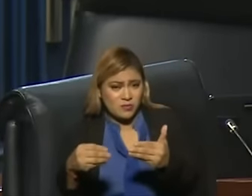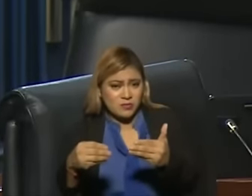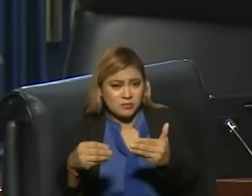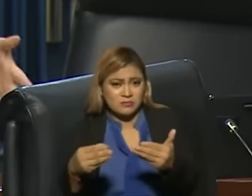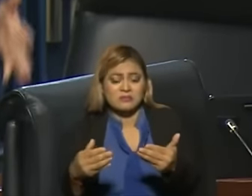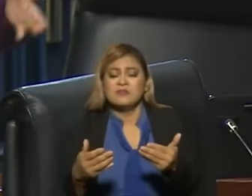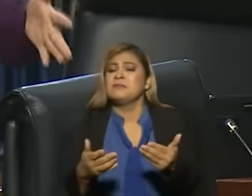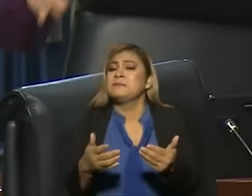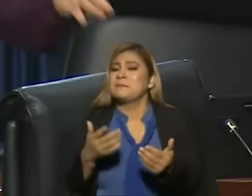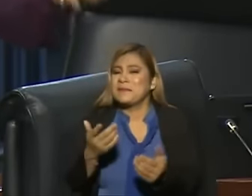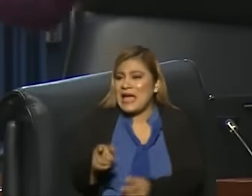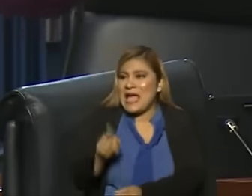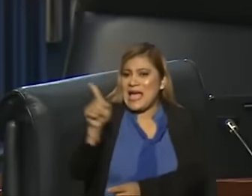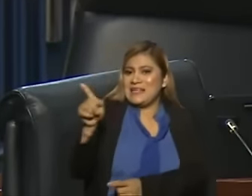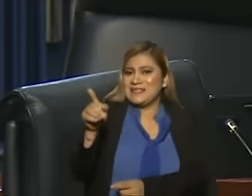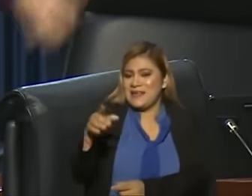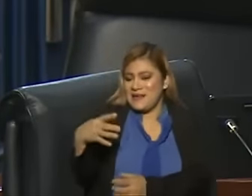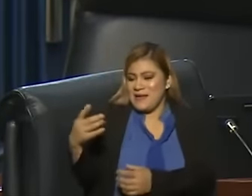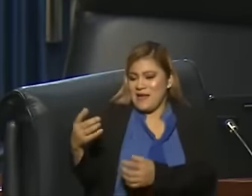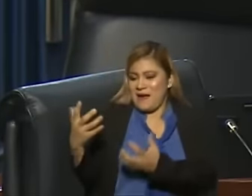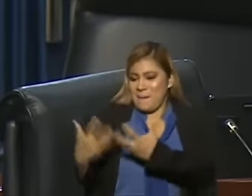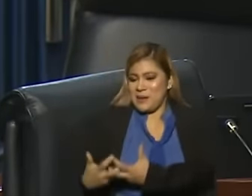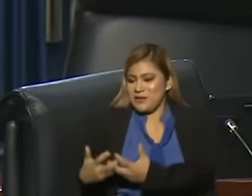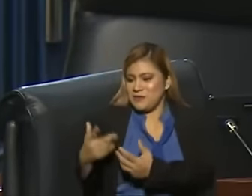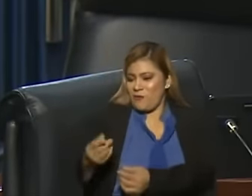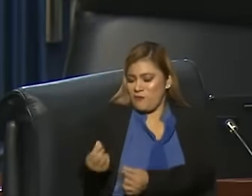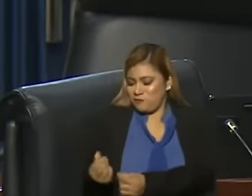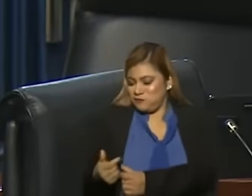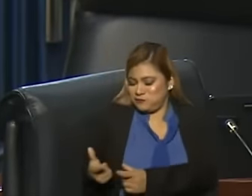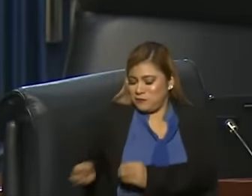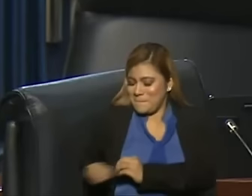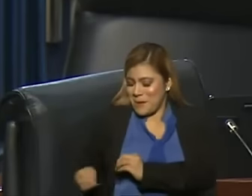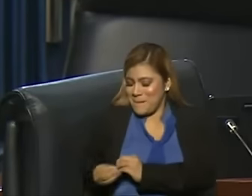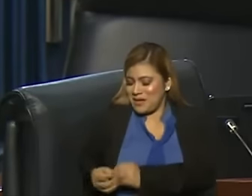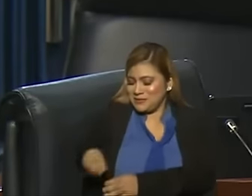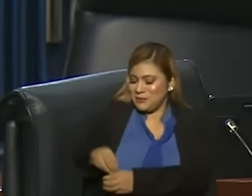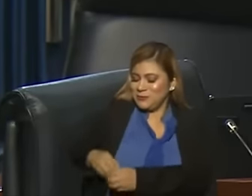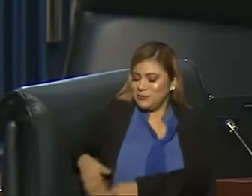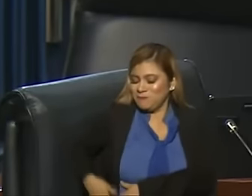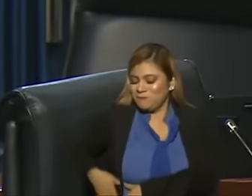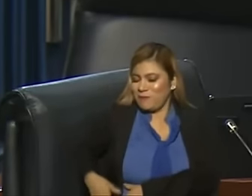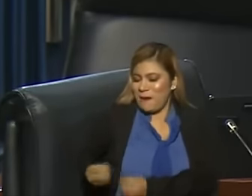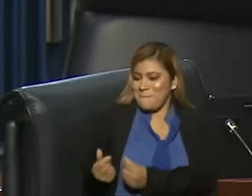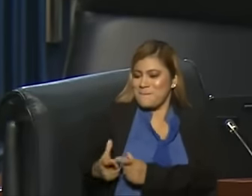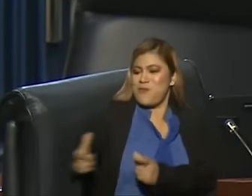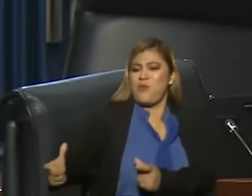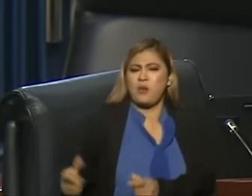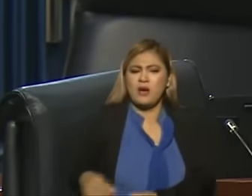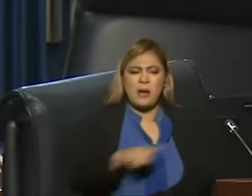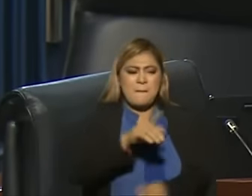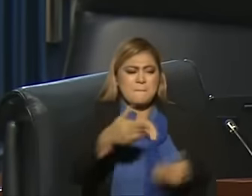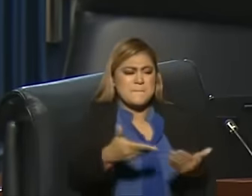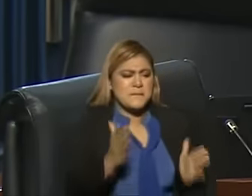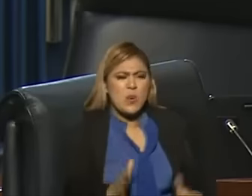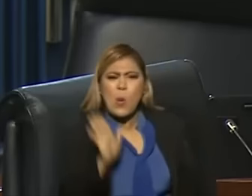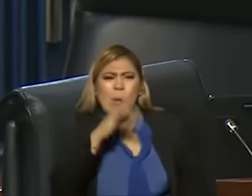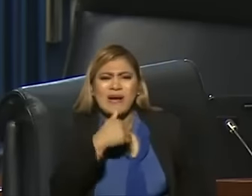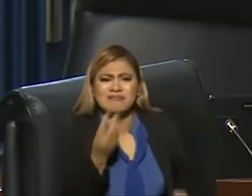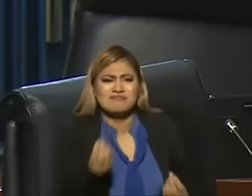O sea, ellos es ganar, ganar, ganar, ganar, ganar. Y nosotros no tenemos absolutamente nada. Nada.